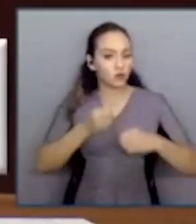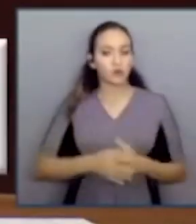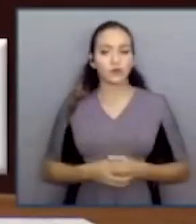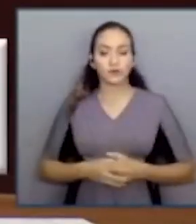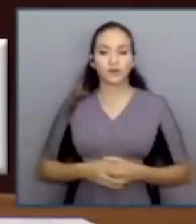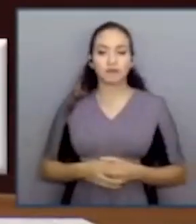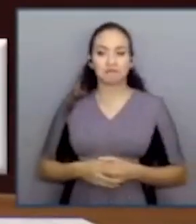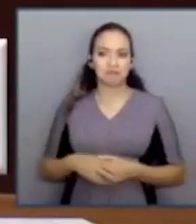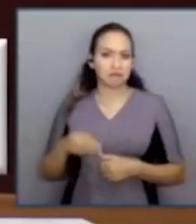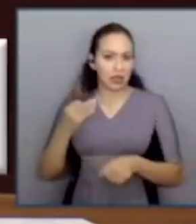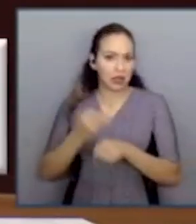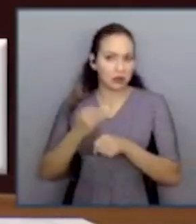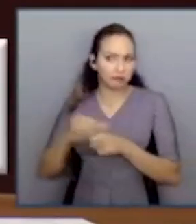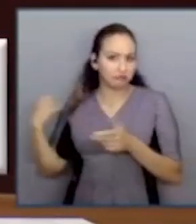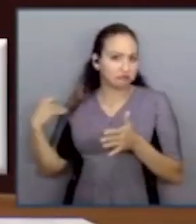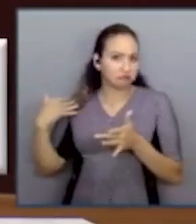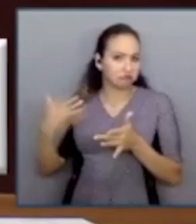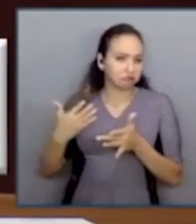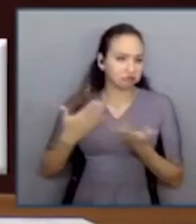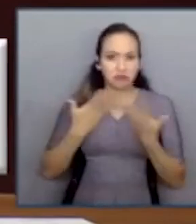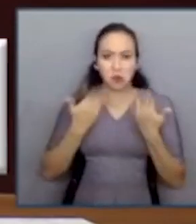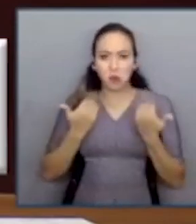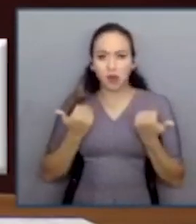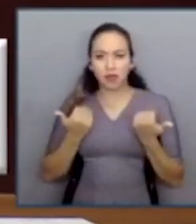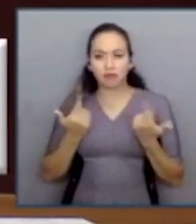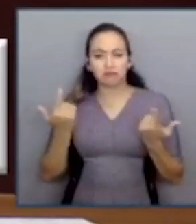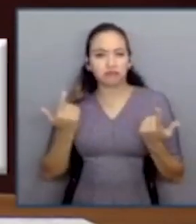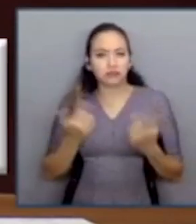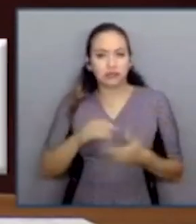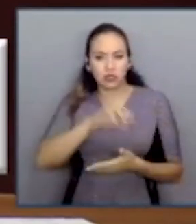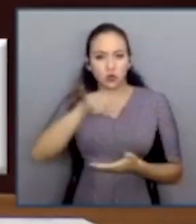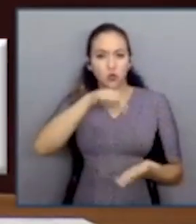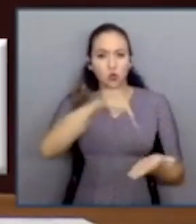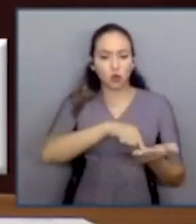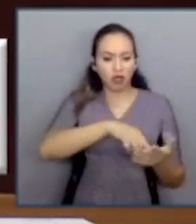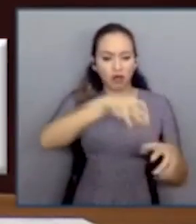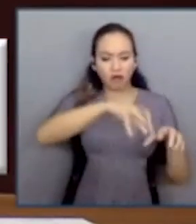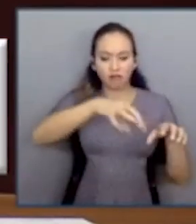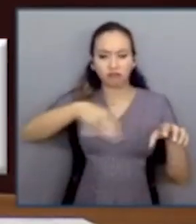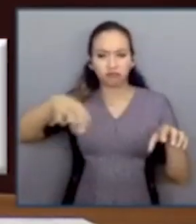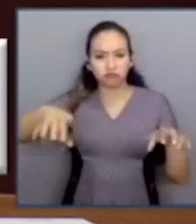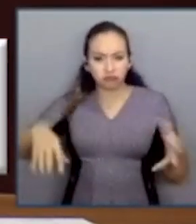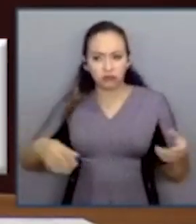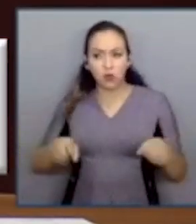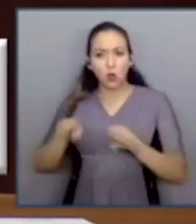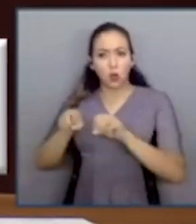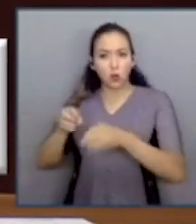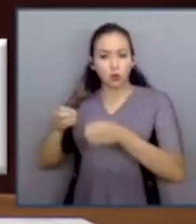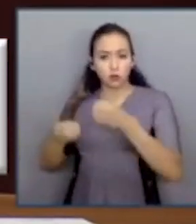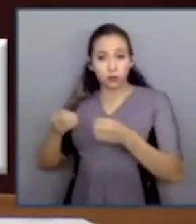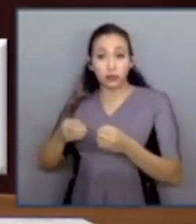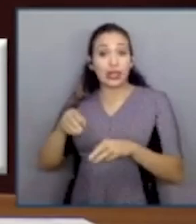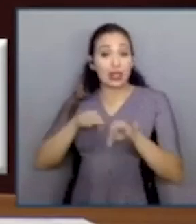de hoy no tenemos desbordados los centros ni los tribunales Por qué más o